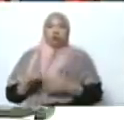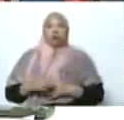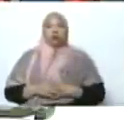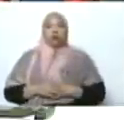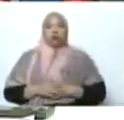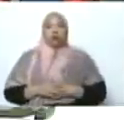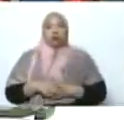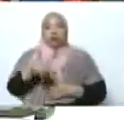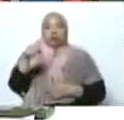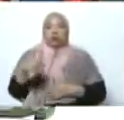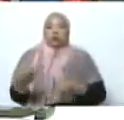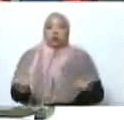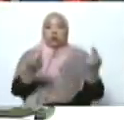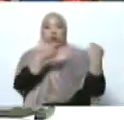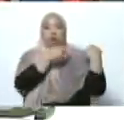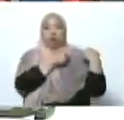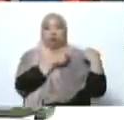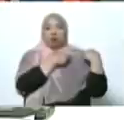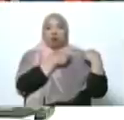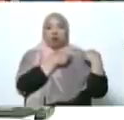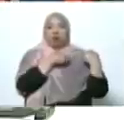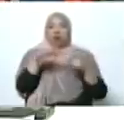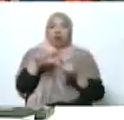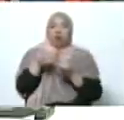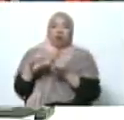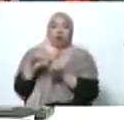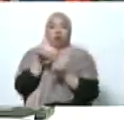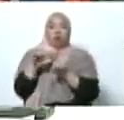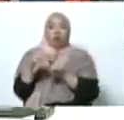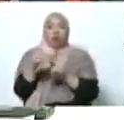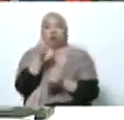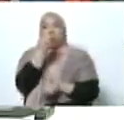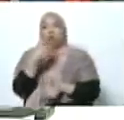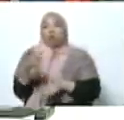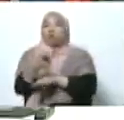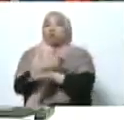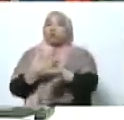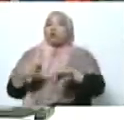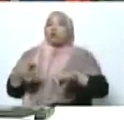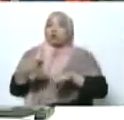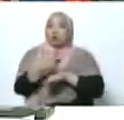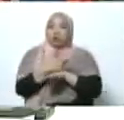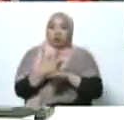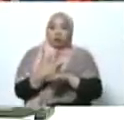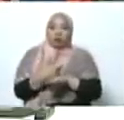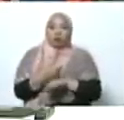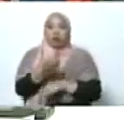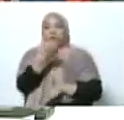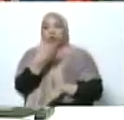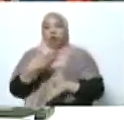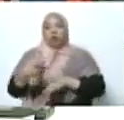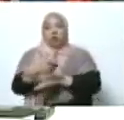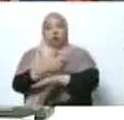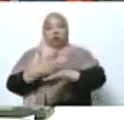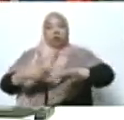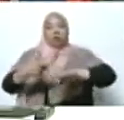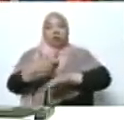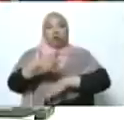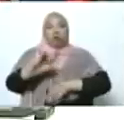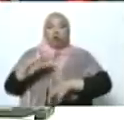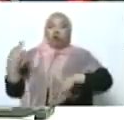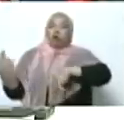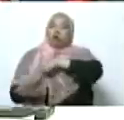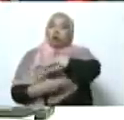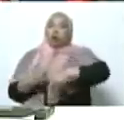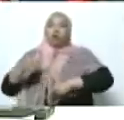instalarse responsablemente en las salas situacionales. El buen gobierno no solo tiene que ver con el gobierno, el buen gobierno tiene que ver con la